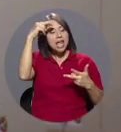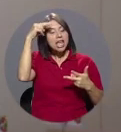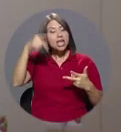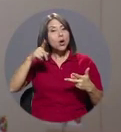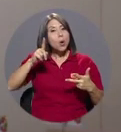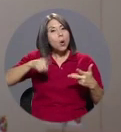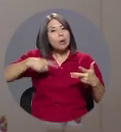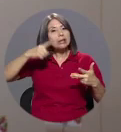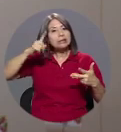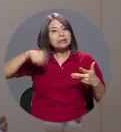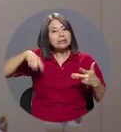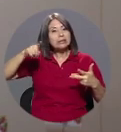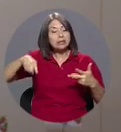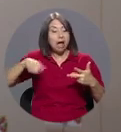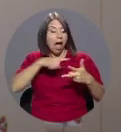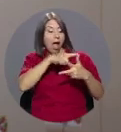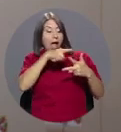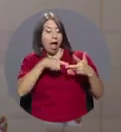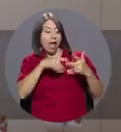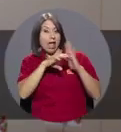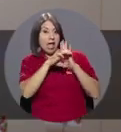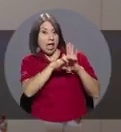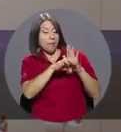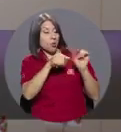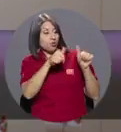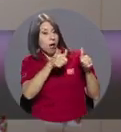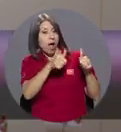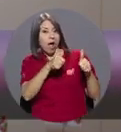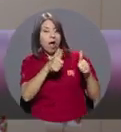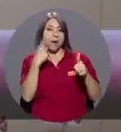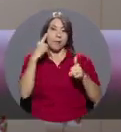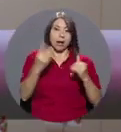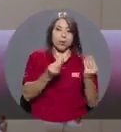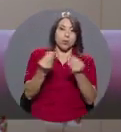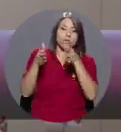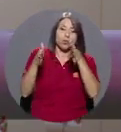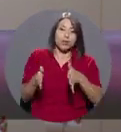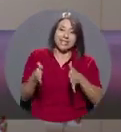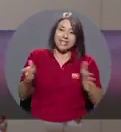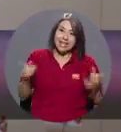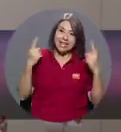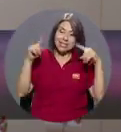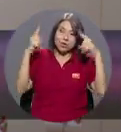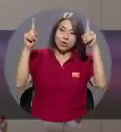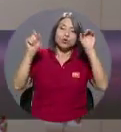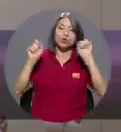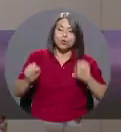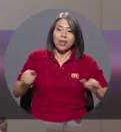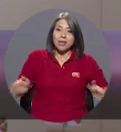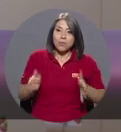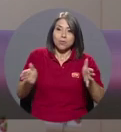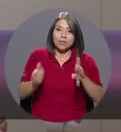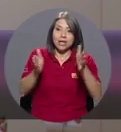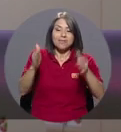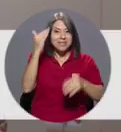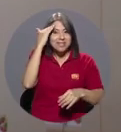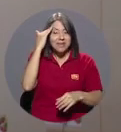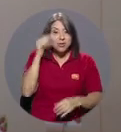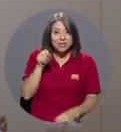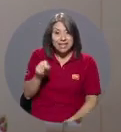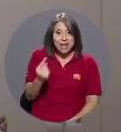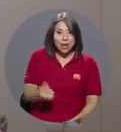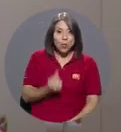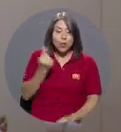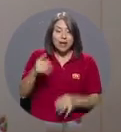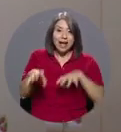casos, seguir estos ejemplos para que los productores sean exitosos y puedan desarrollar o impulsar esta actividad, porque como sabemos va a ser la